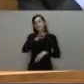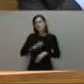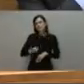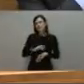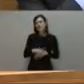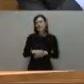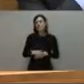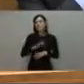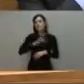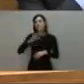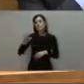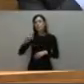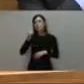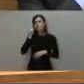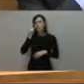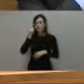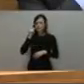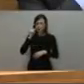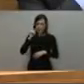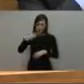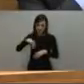Señor presidente, sí tiene la palabra.